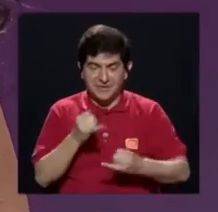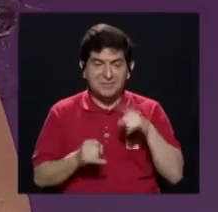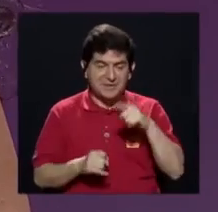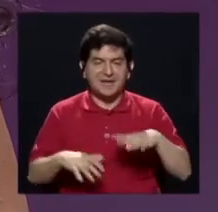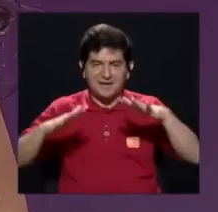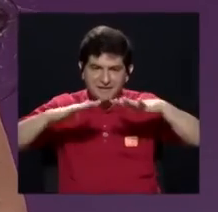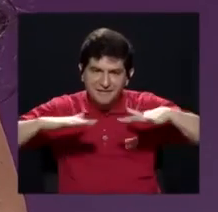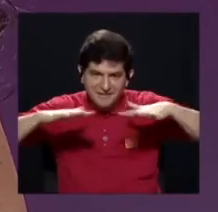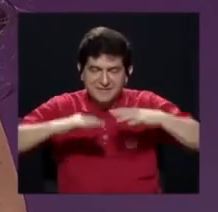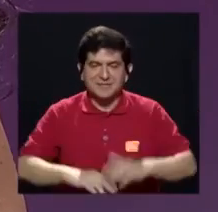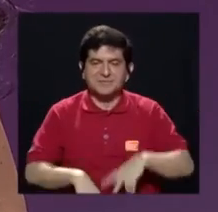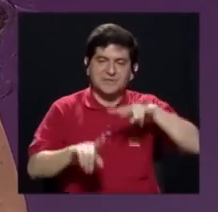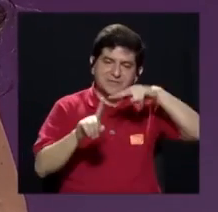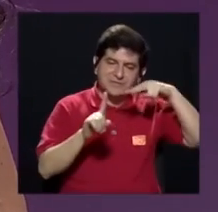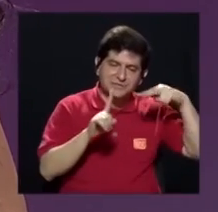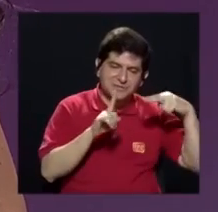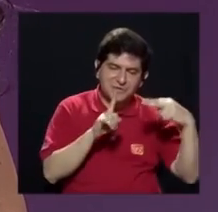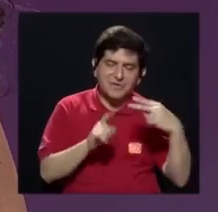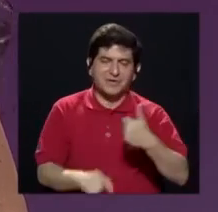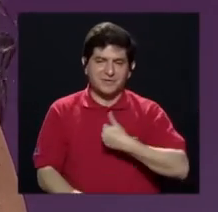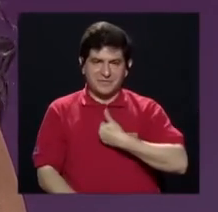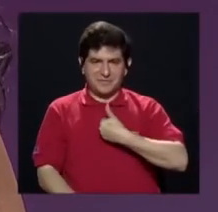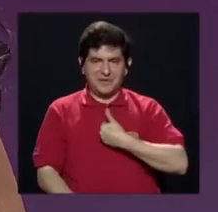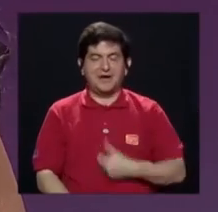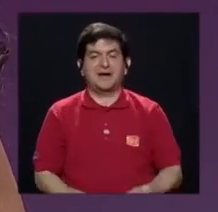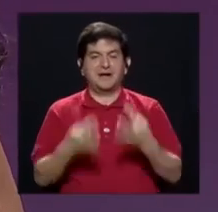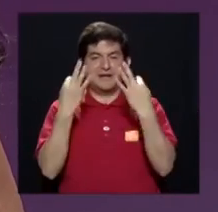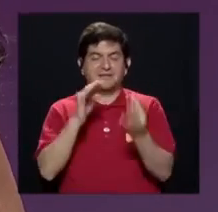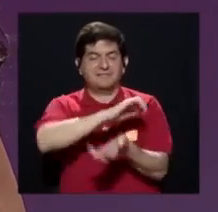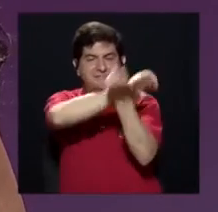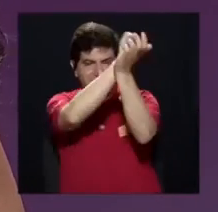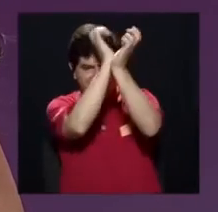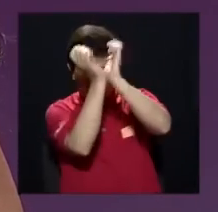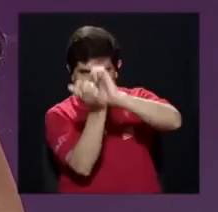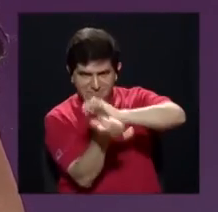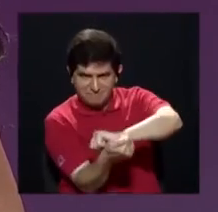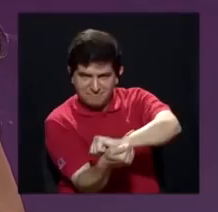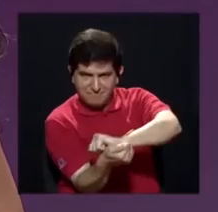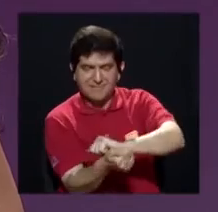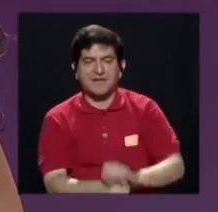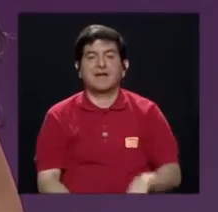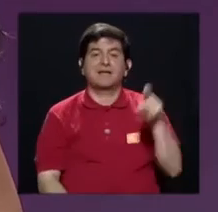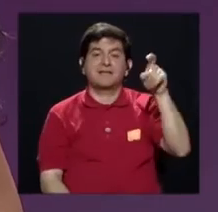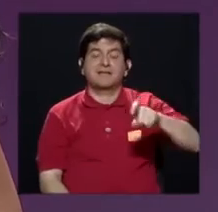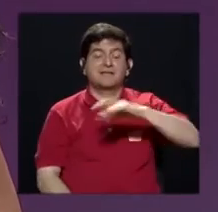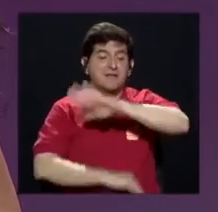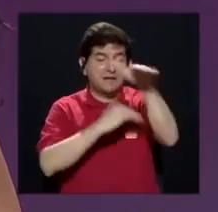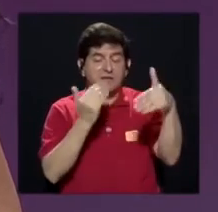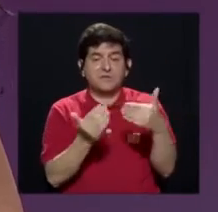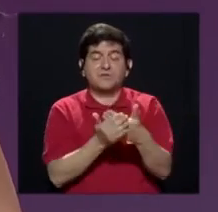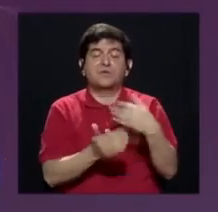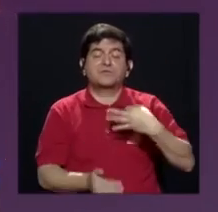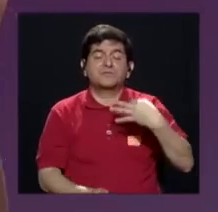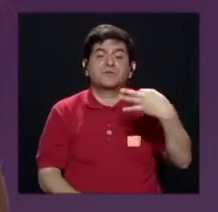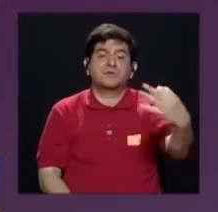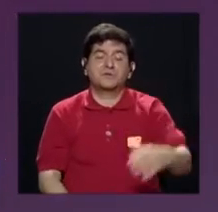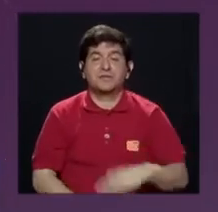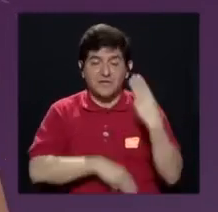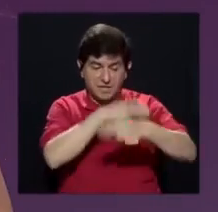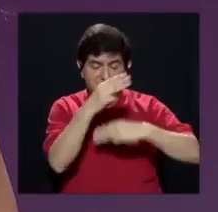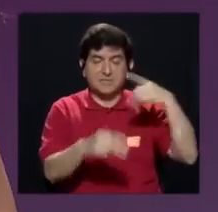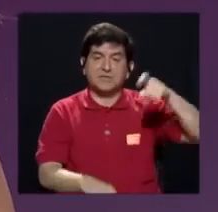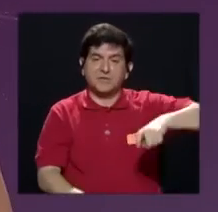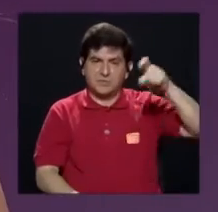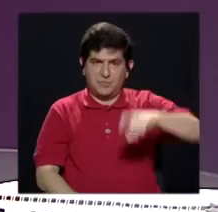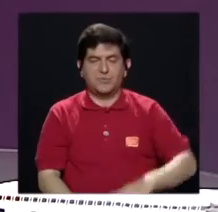lugar de observarnos, vernos, para transformarlo en eso que necesitamos todos los días y que el mundo